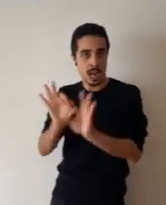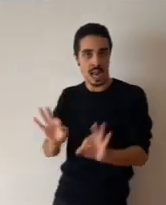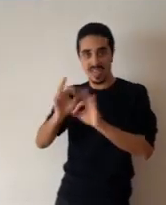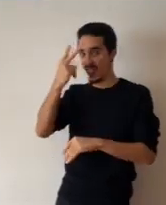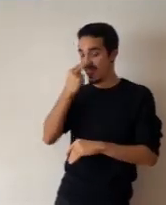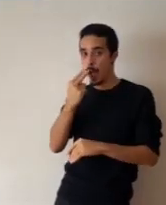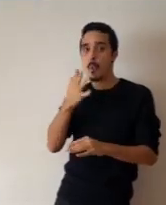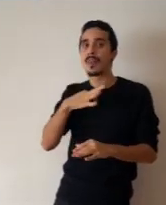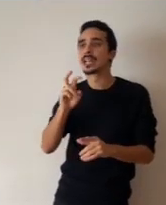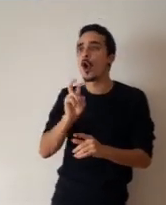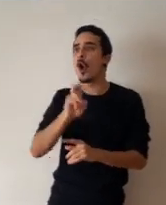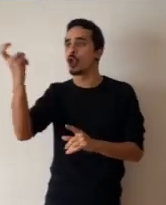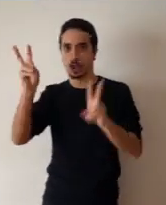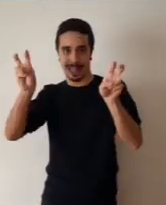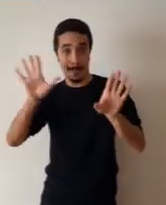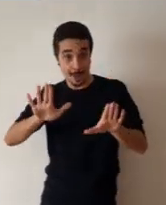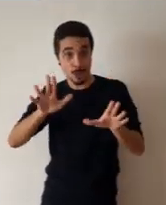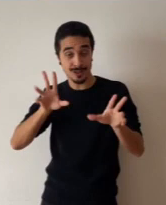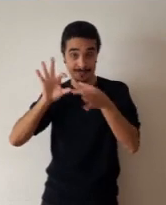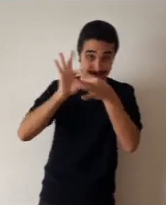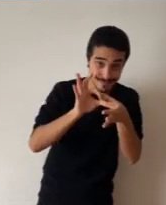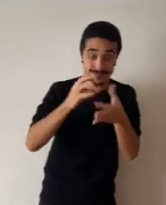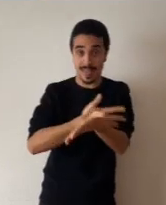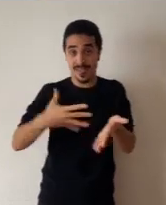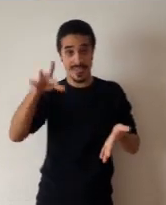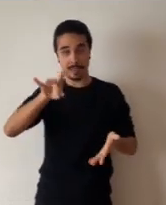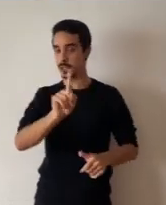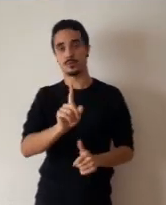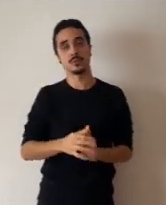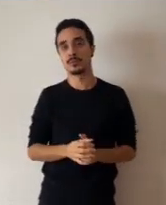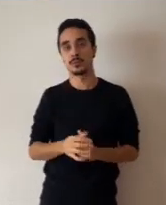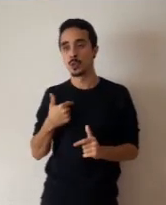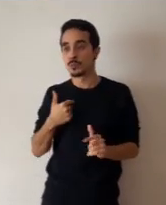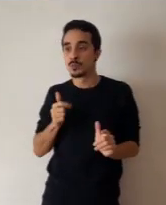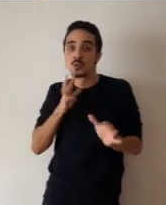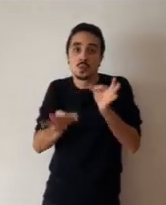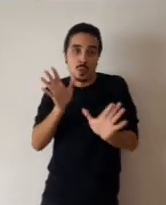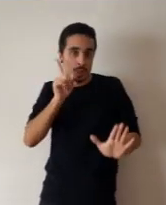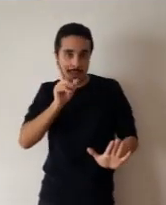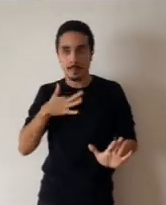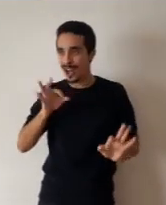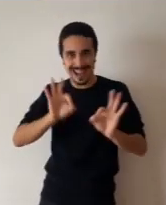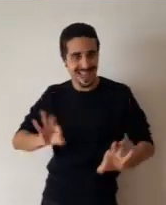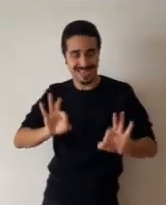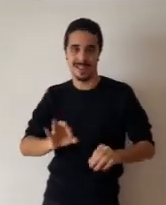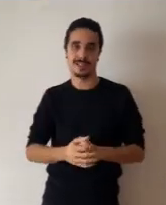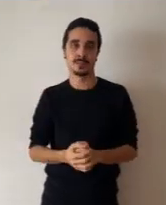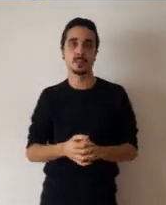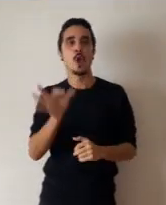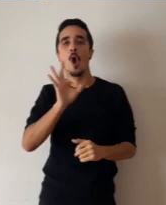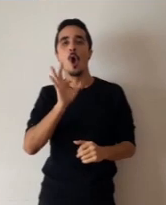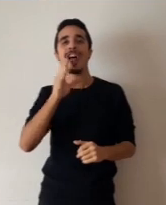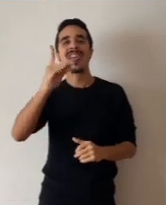hay alguien entre mis pacientes que está ciego es o por otra razón o me ha venido heredado, pero yo por fortuna no tengo a nadie así,